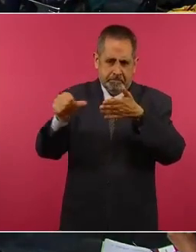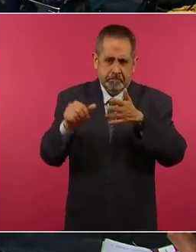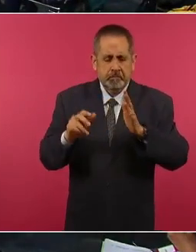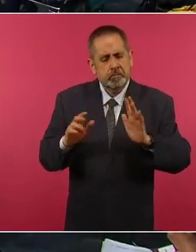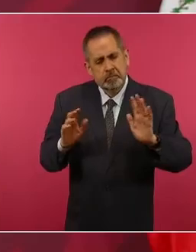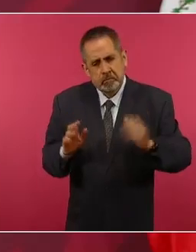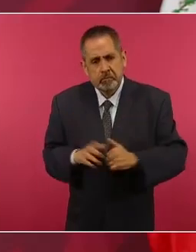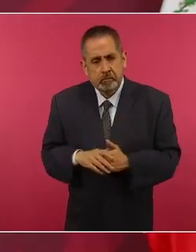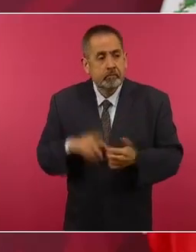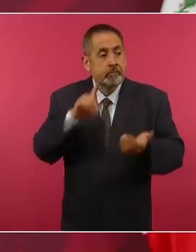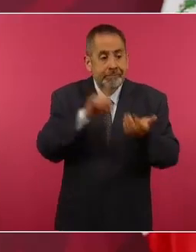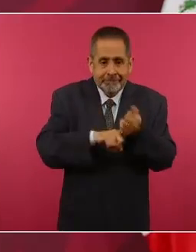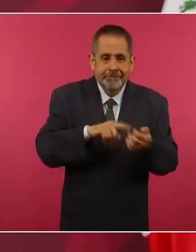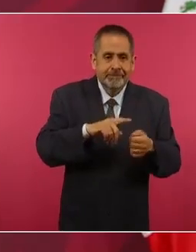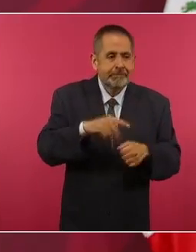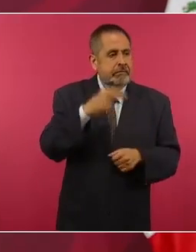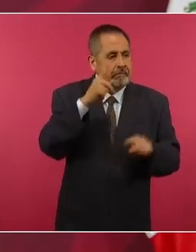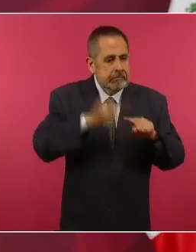de los responsables,